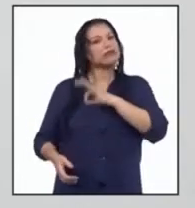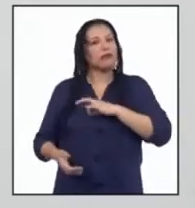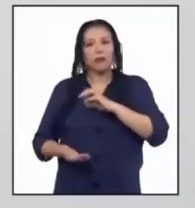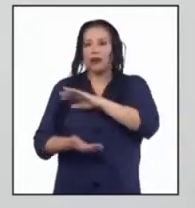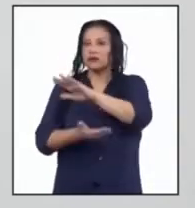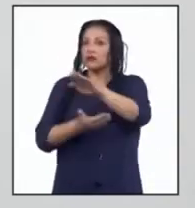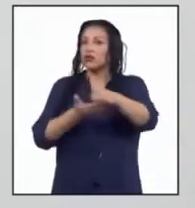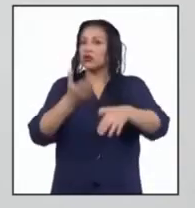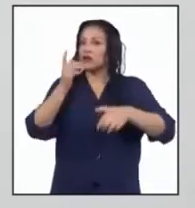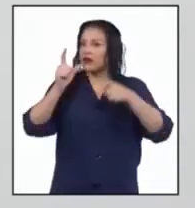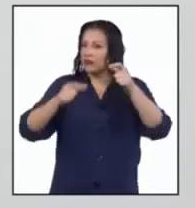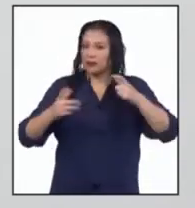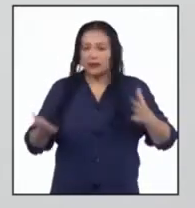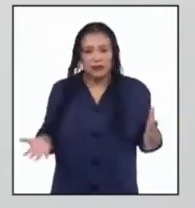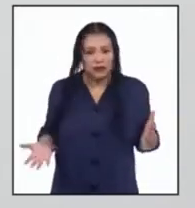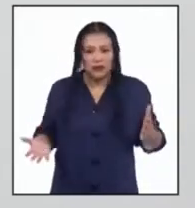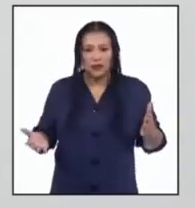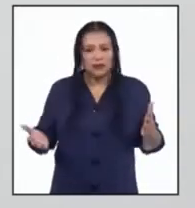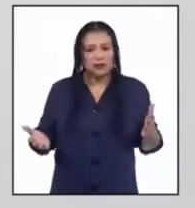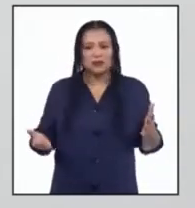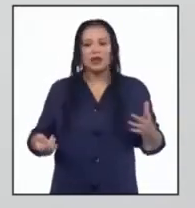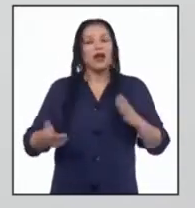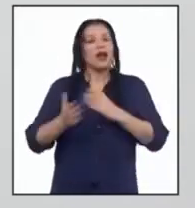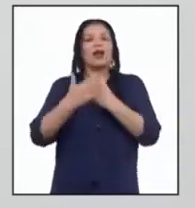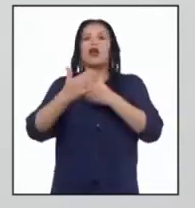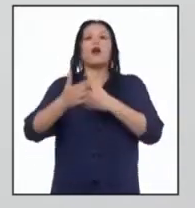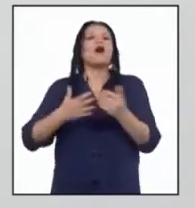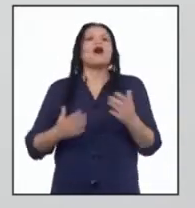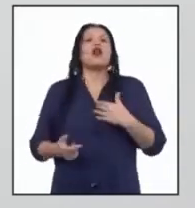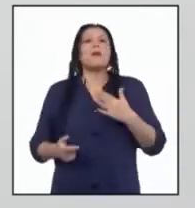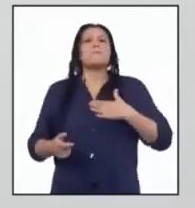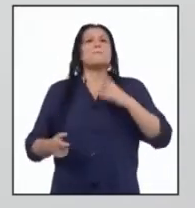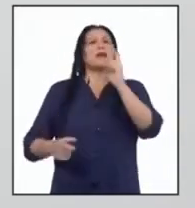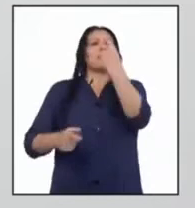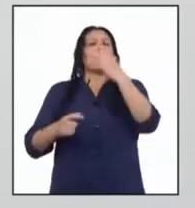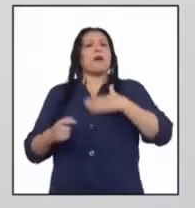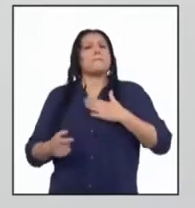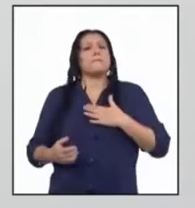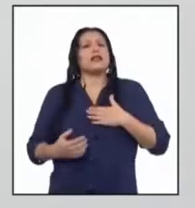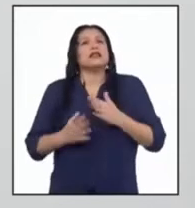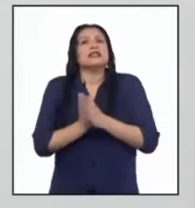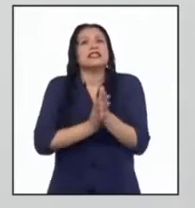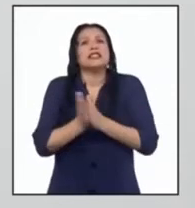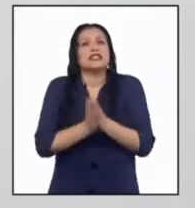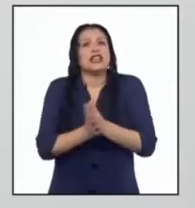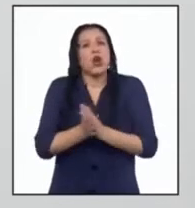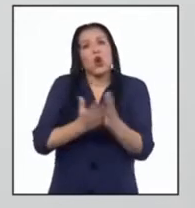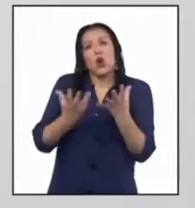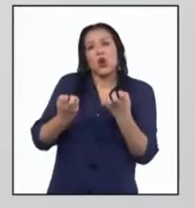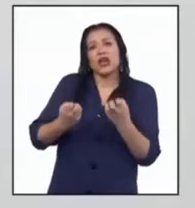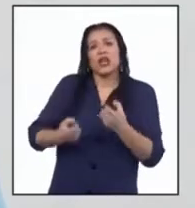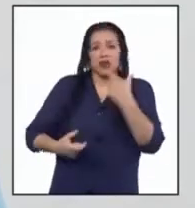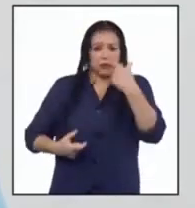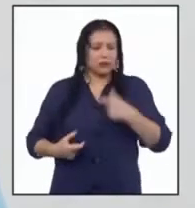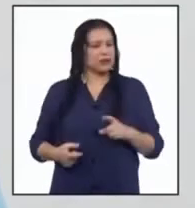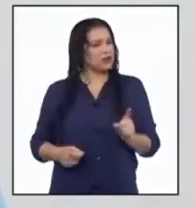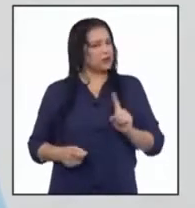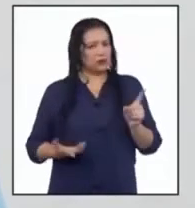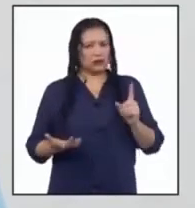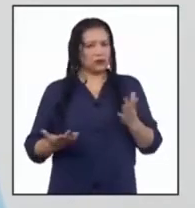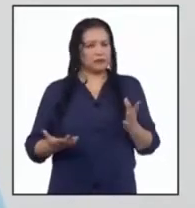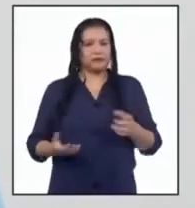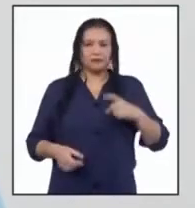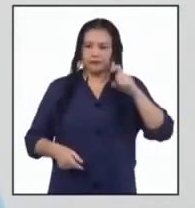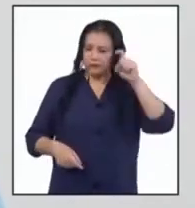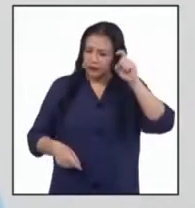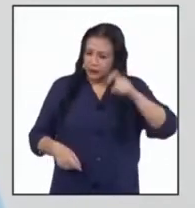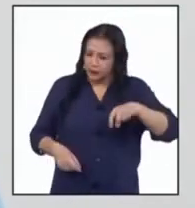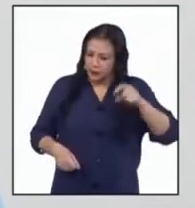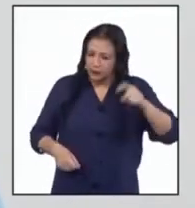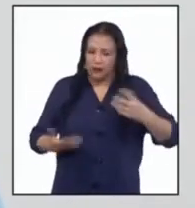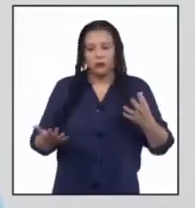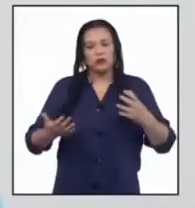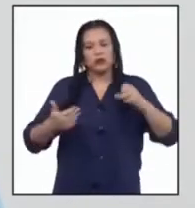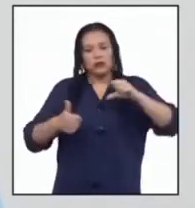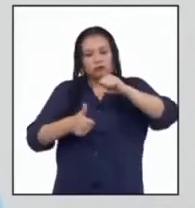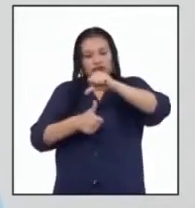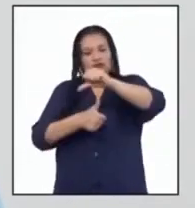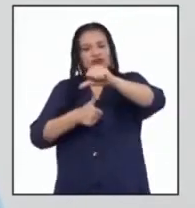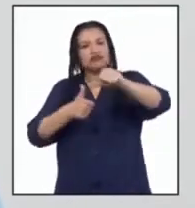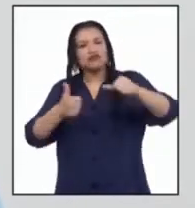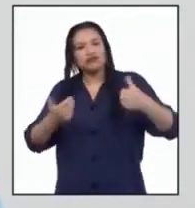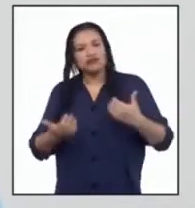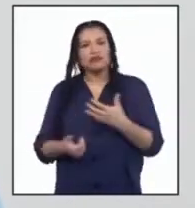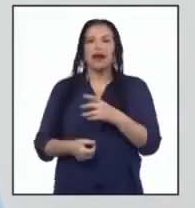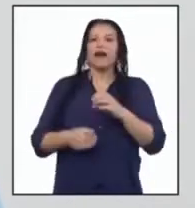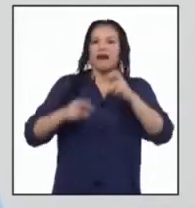todos, por encima de los intereses y deseos personales de cada uno. Debe haber una armonía